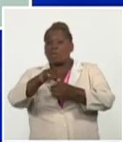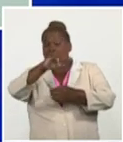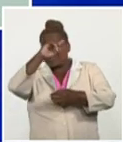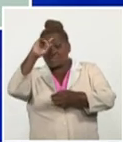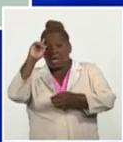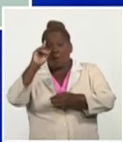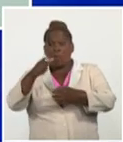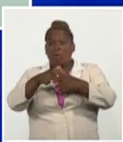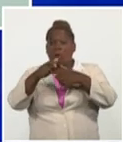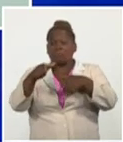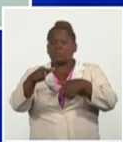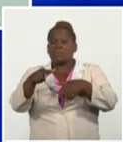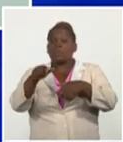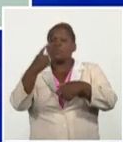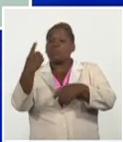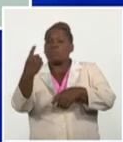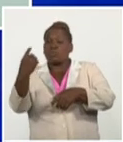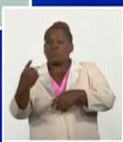de cada uno.